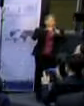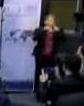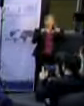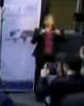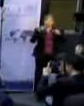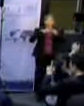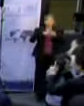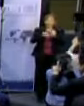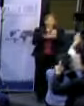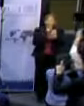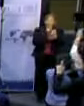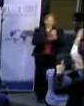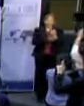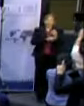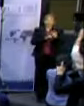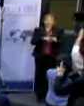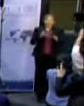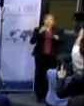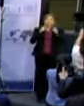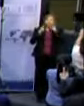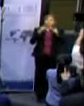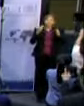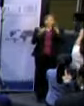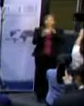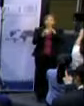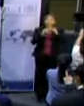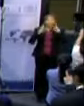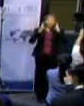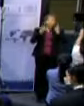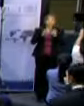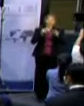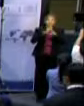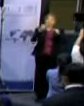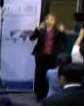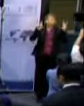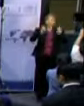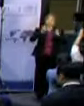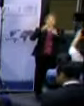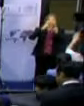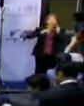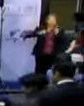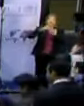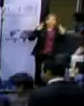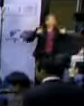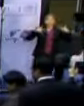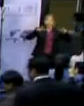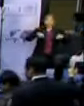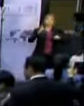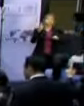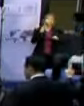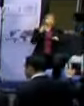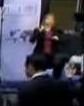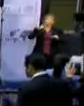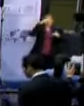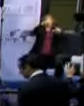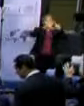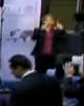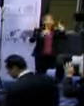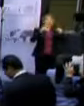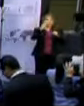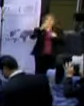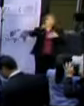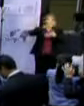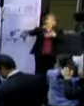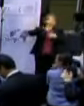vamos a dar pie a esta mesa redonda titulada La visión de los representantes diplomáticos de México en América